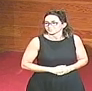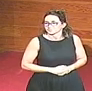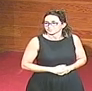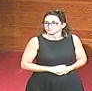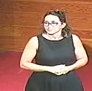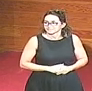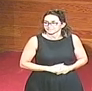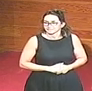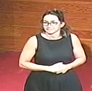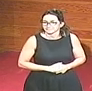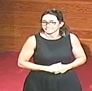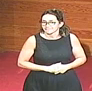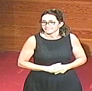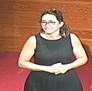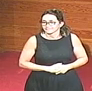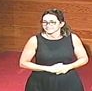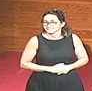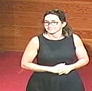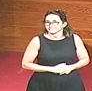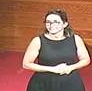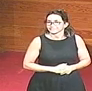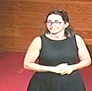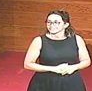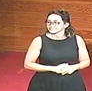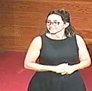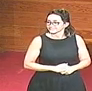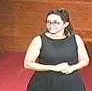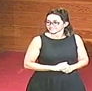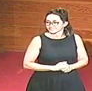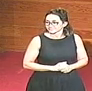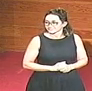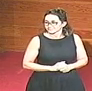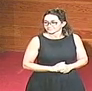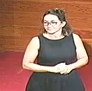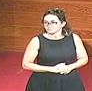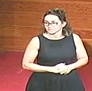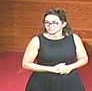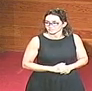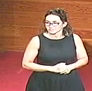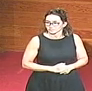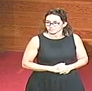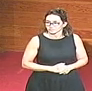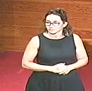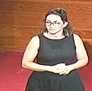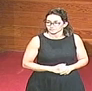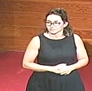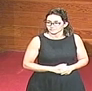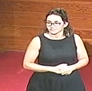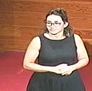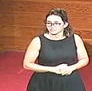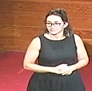Gaurkoan la libertad de prensa en la Unión Europea, los riesgos de la precariedad, las presiones y el vacío legal itzaldia entzuteko aukera izango dugu Ana